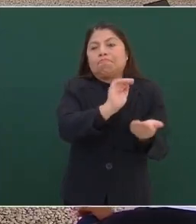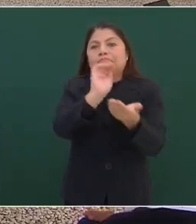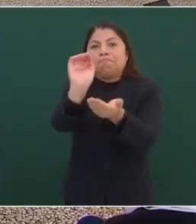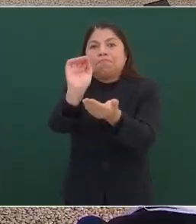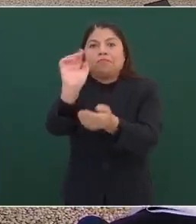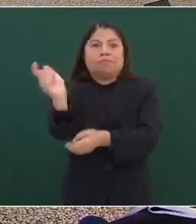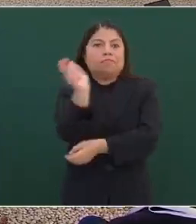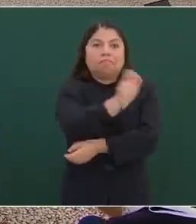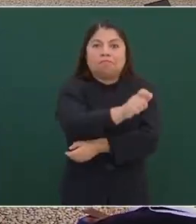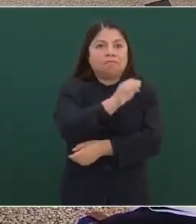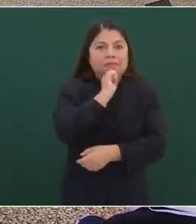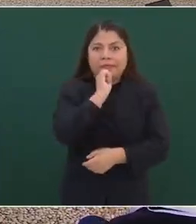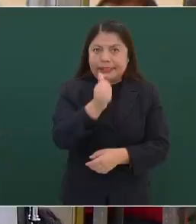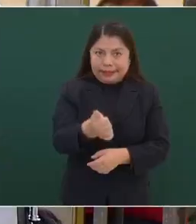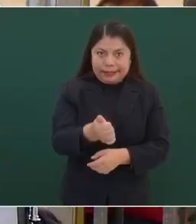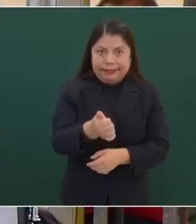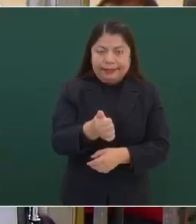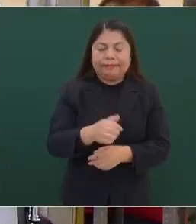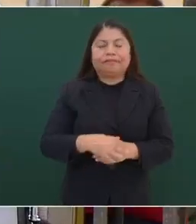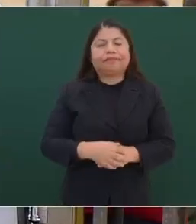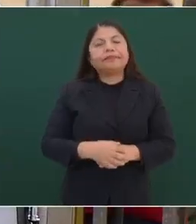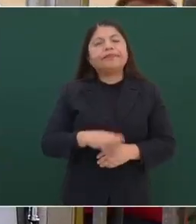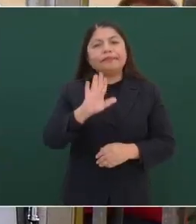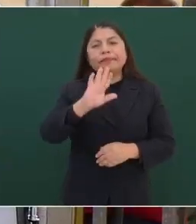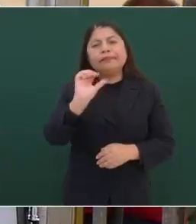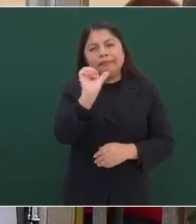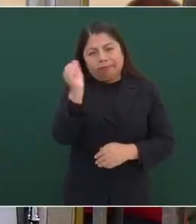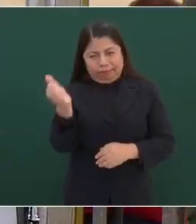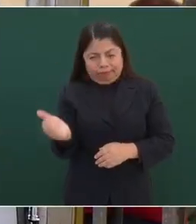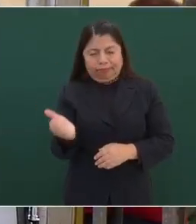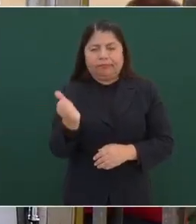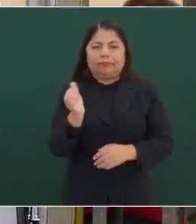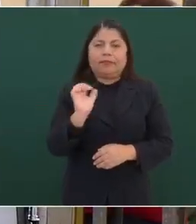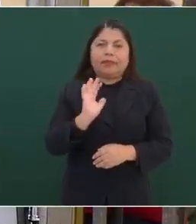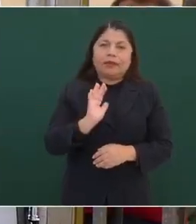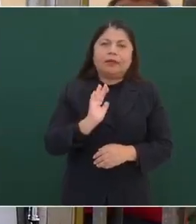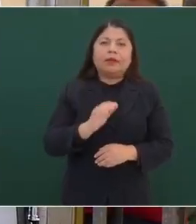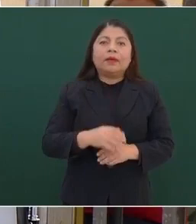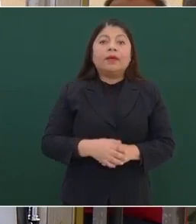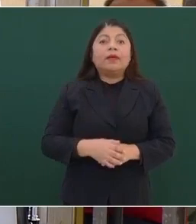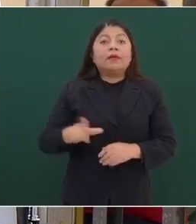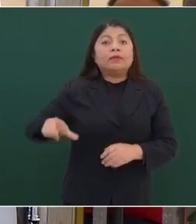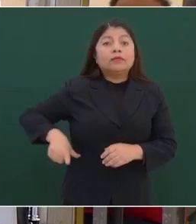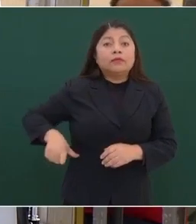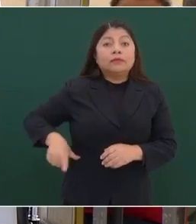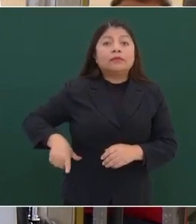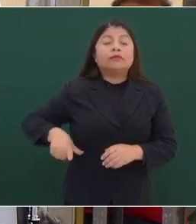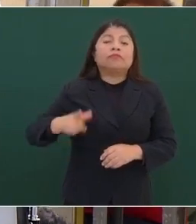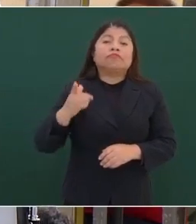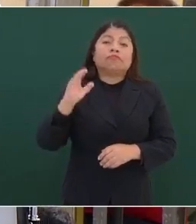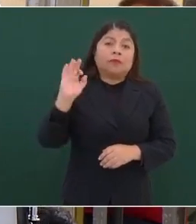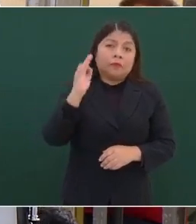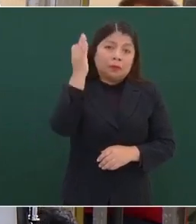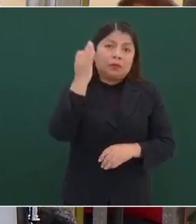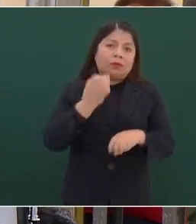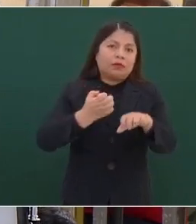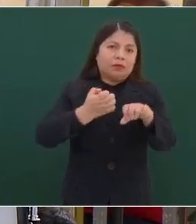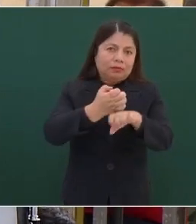ocurre cuando los gobiernos estatales, federales o municipales a veces hacen ocupan espacios o